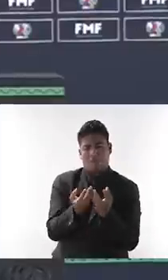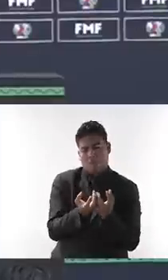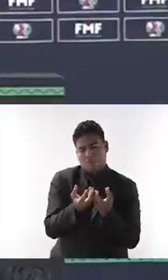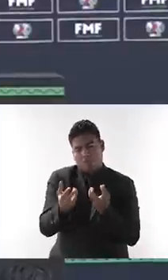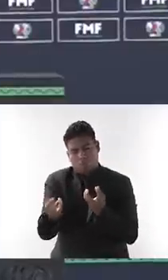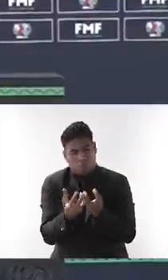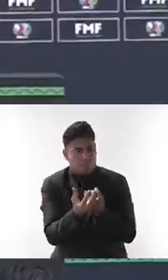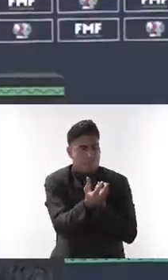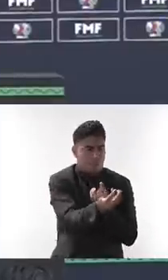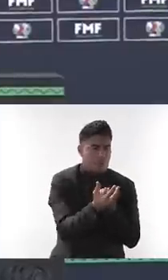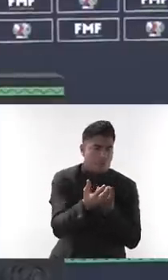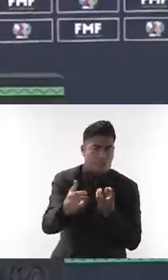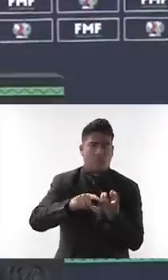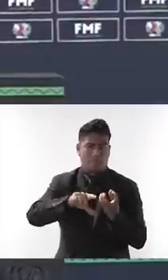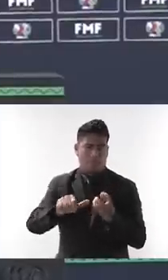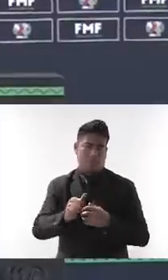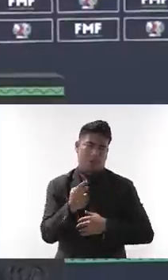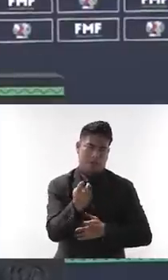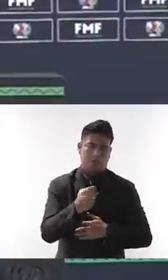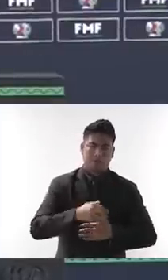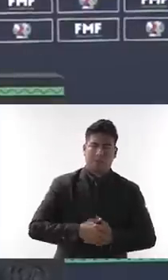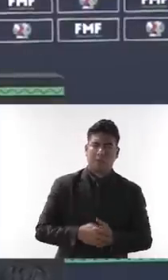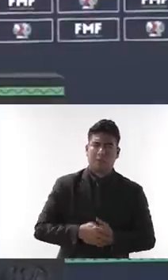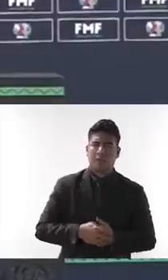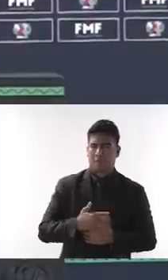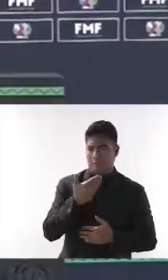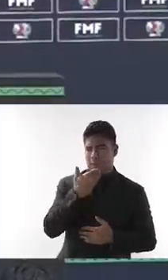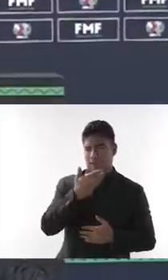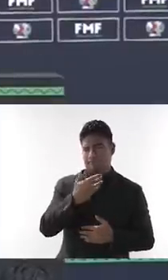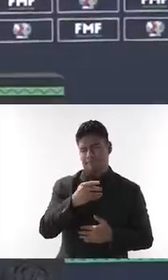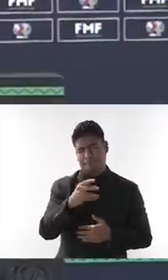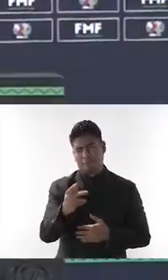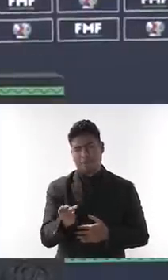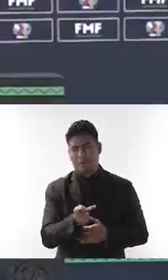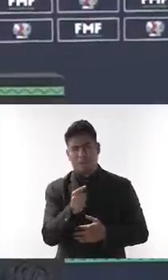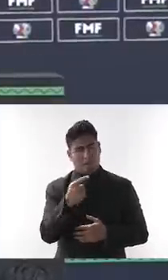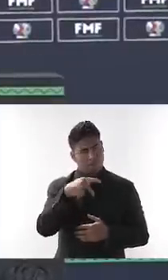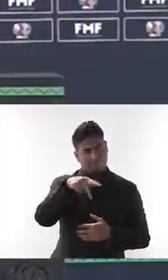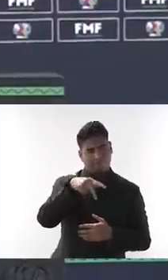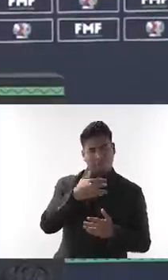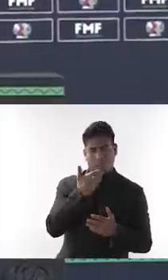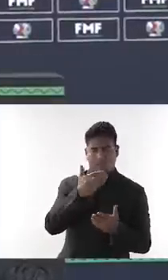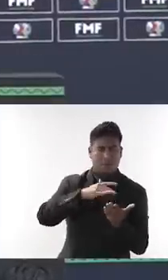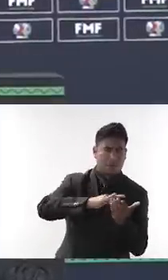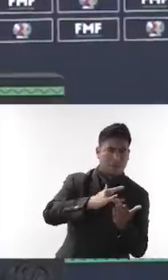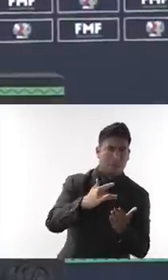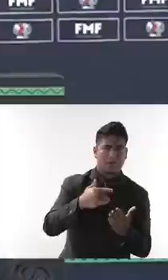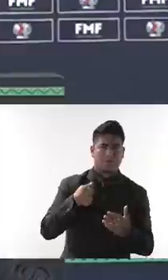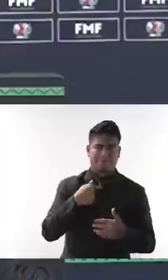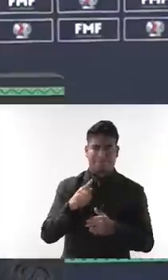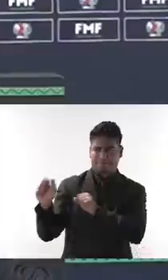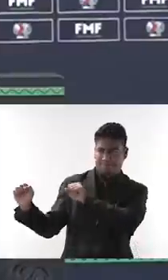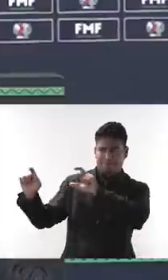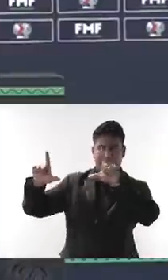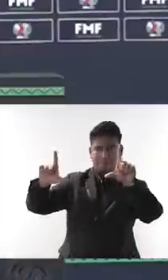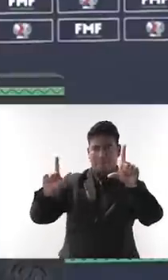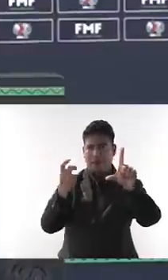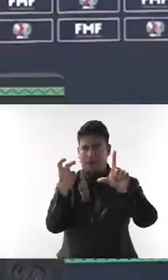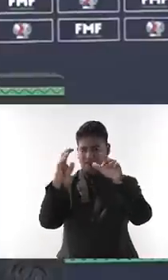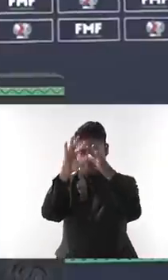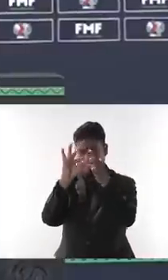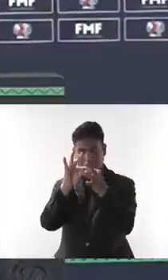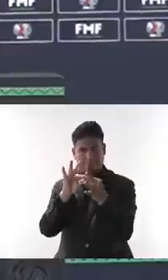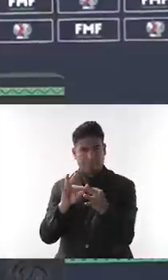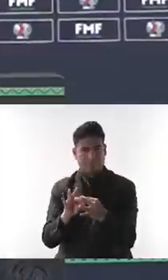Buen día, René, gracias por la pregunta. Como platicábamos en la presentación, dentro de estas medidas que